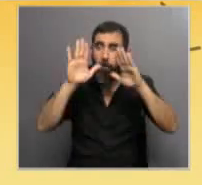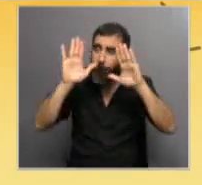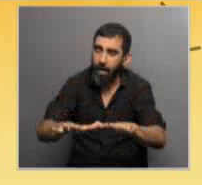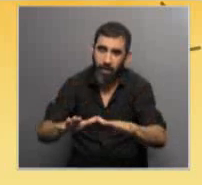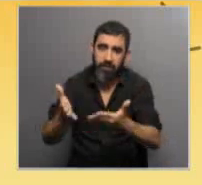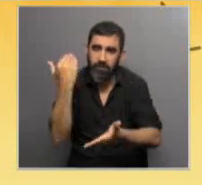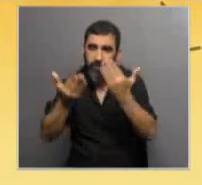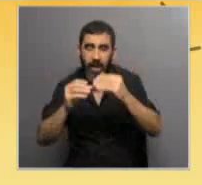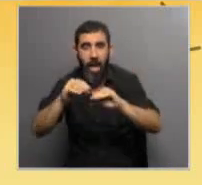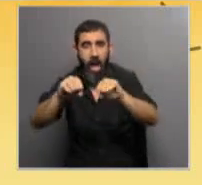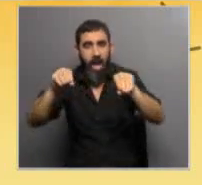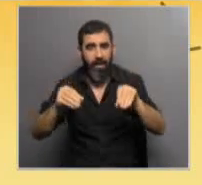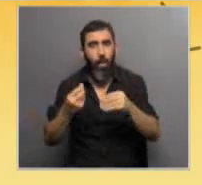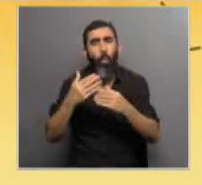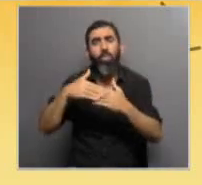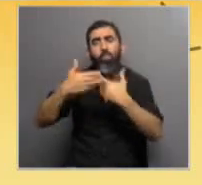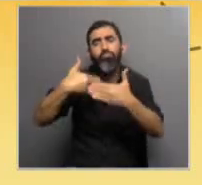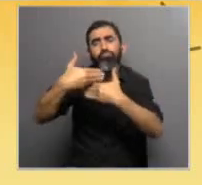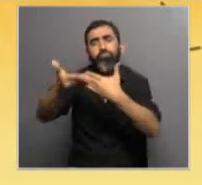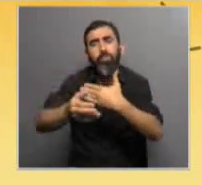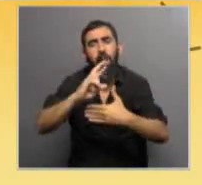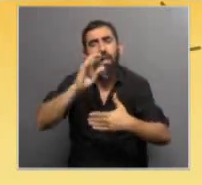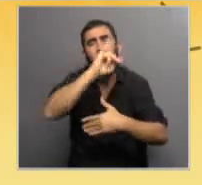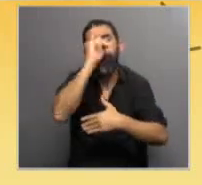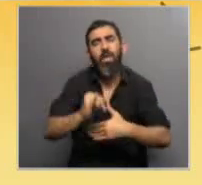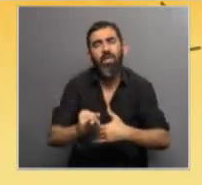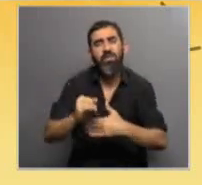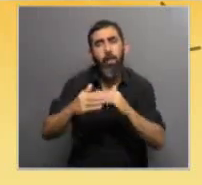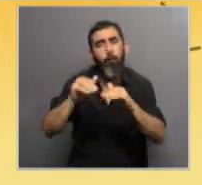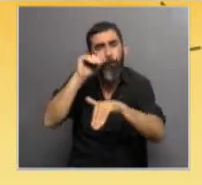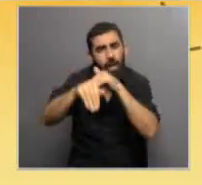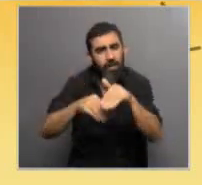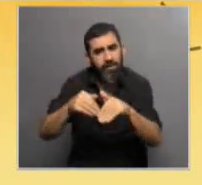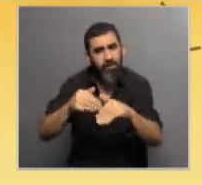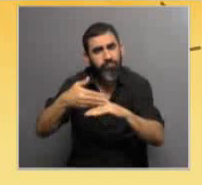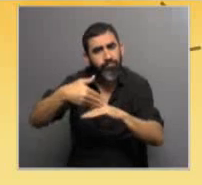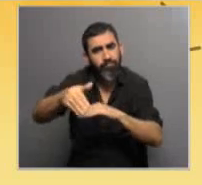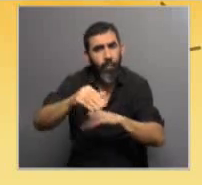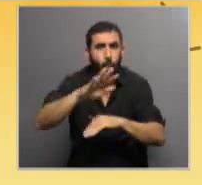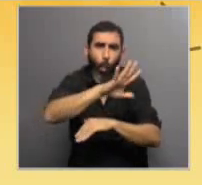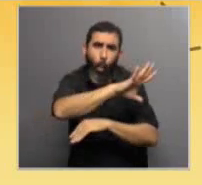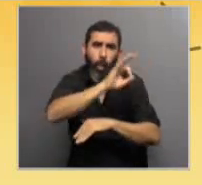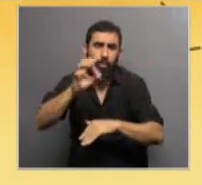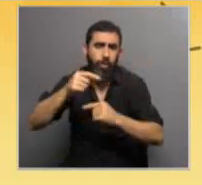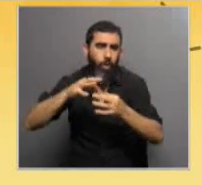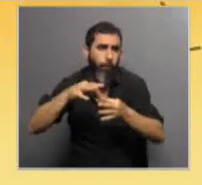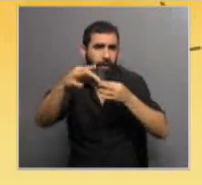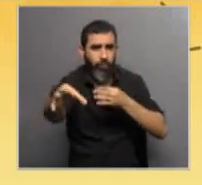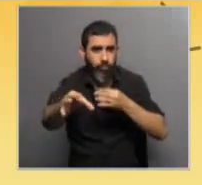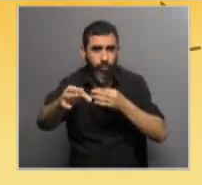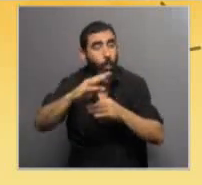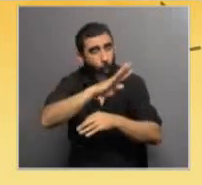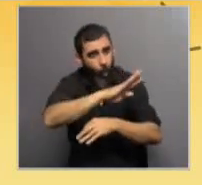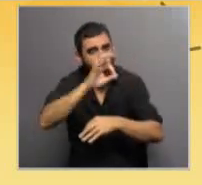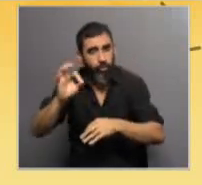cadena de la playa cuando retrocedió en la playa ramírez es que ustedes pudieron sacar la cuenta con más de 400 metros es decir no más de